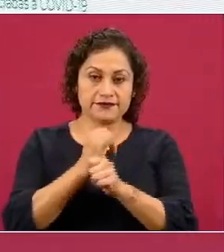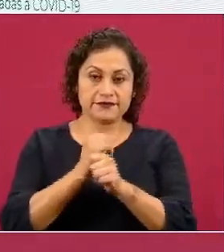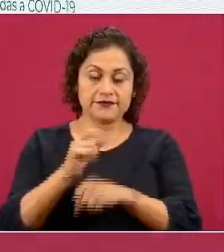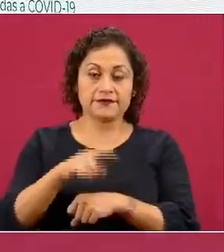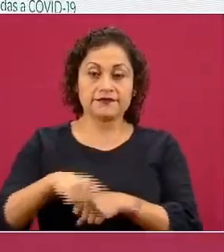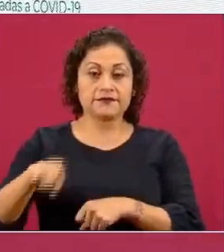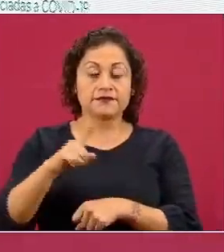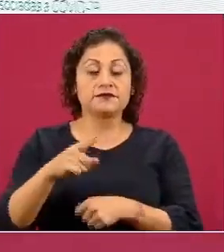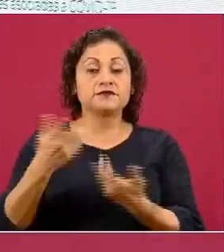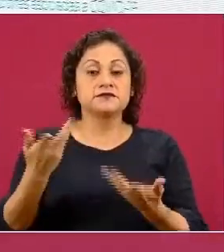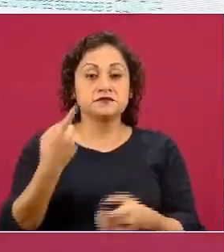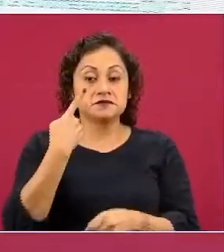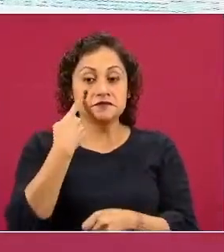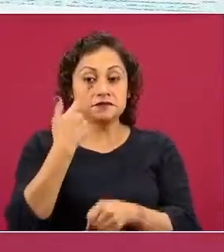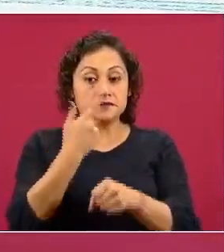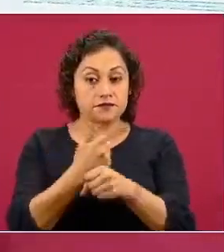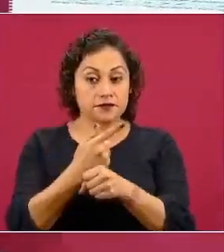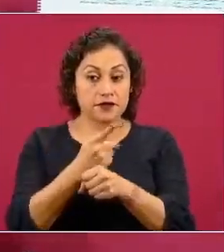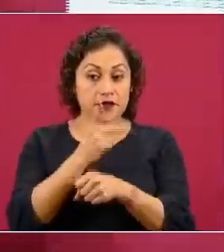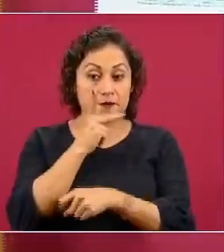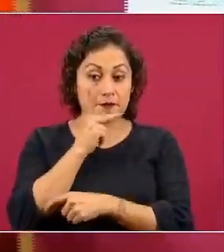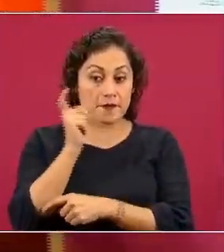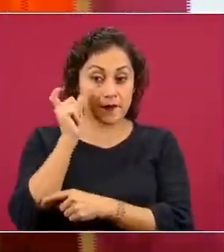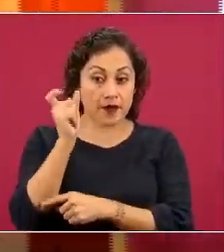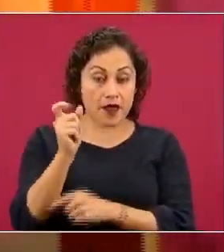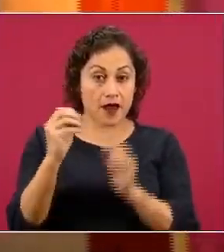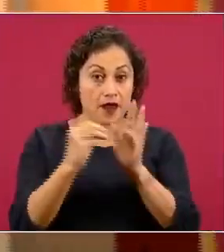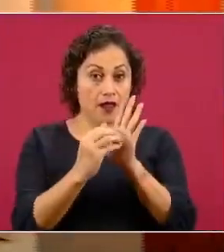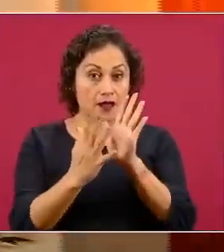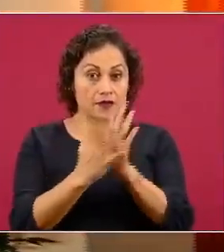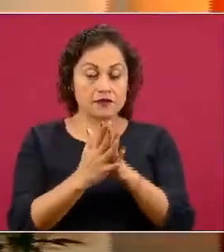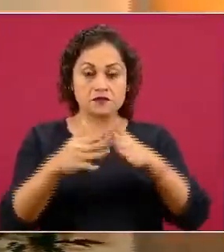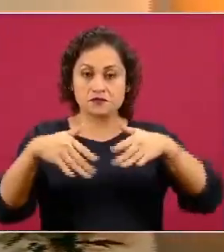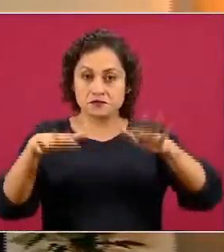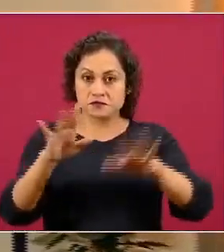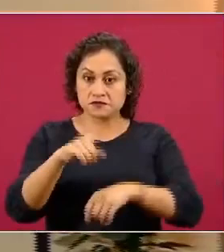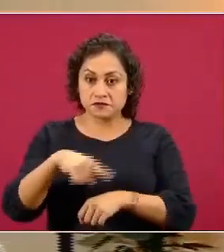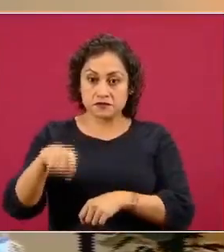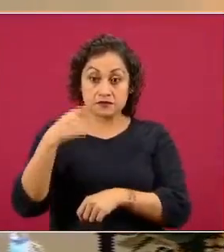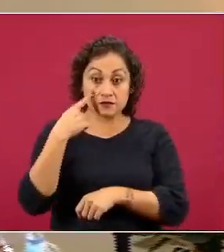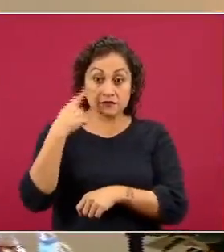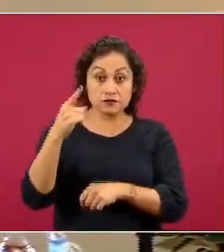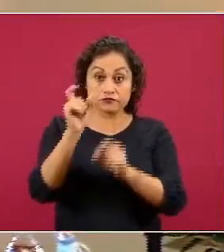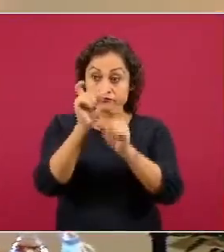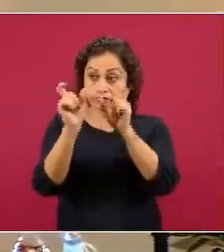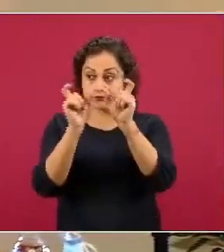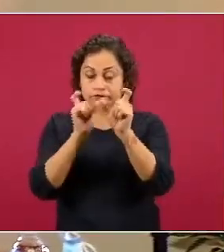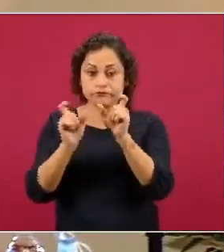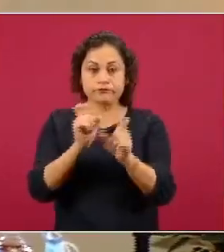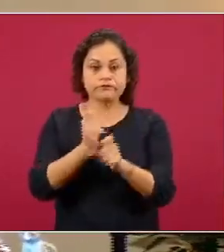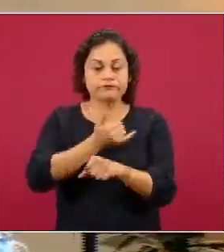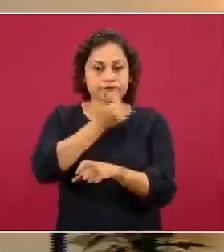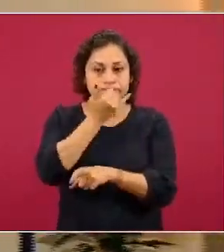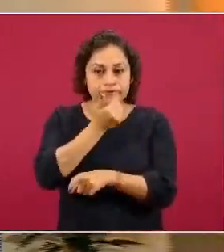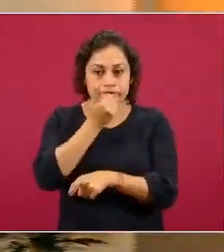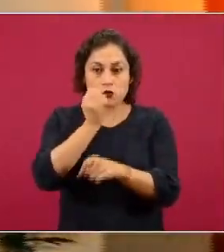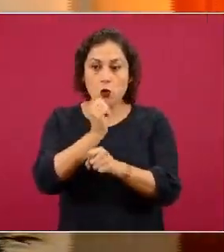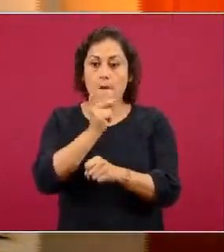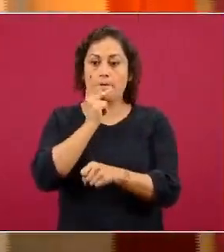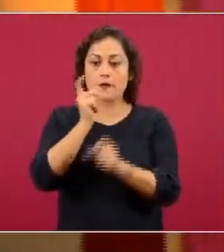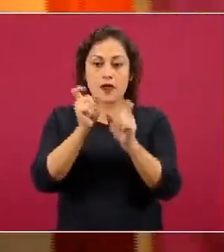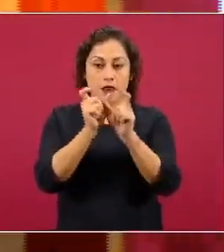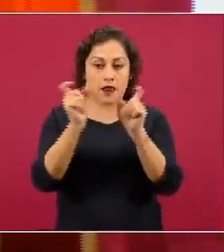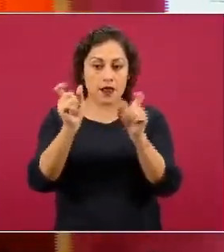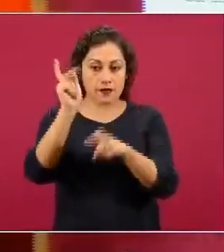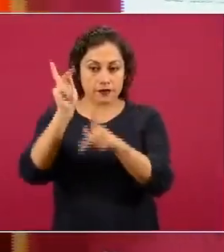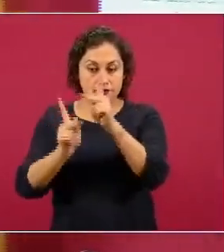defunción que tenga alguna palabra, tomen en cuenta que aquí puede haber muchas faltas de ortografía, palabras incompletas y se ha tratado de